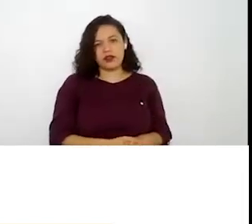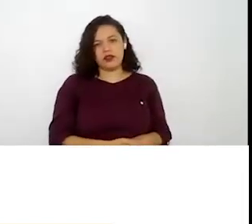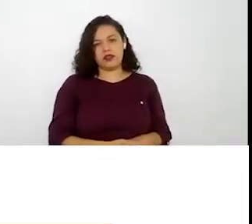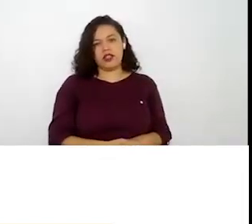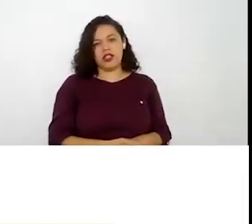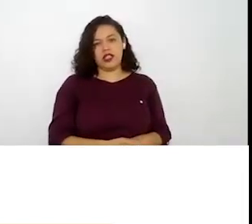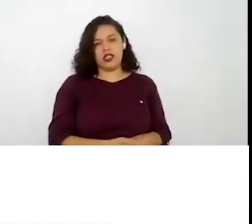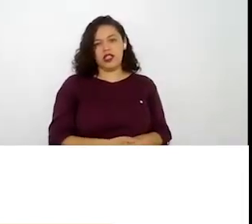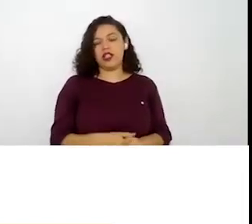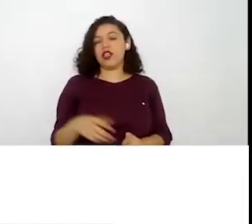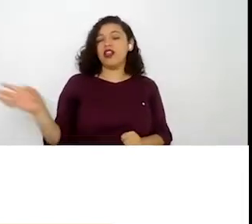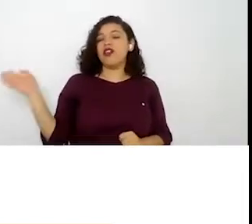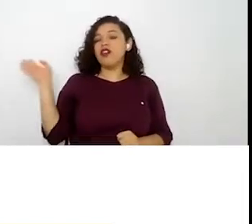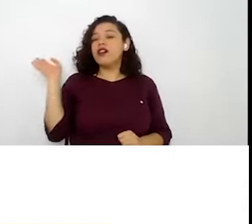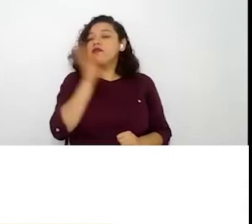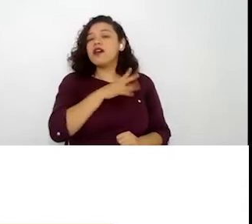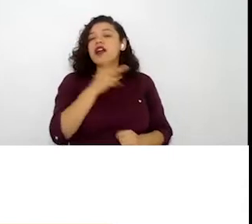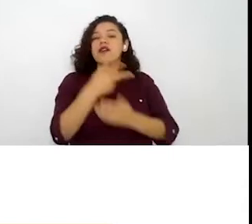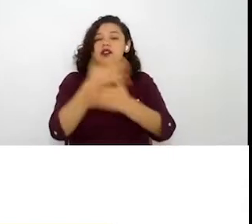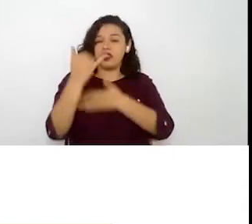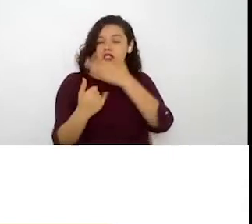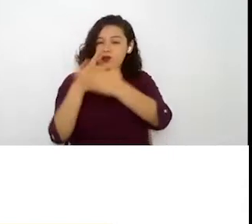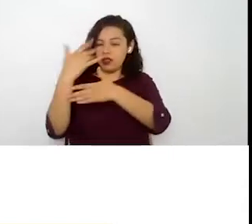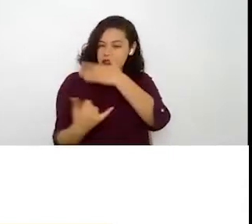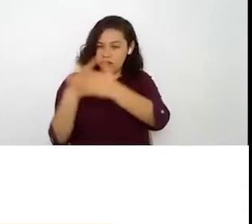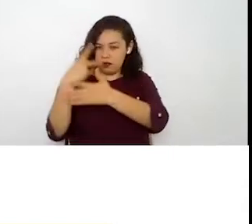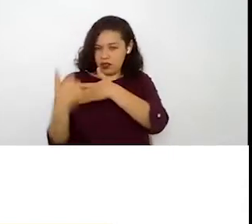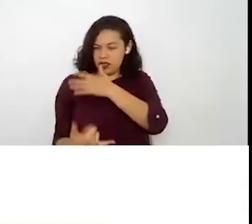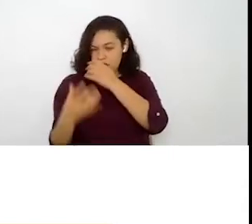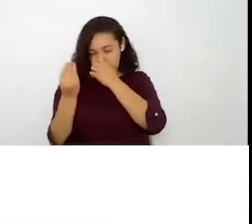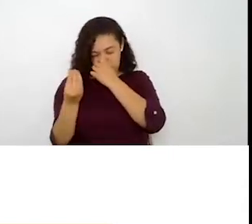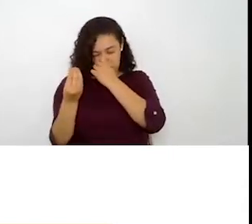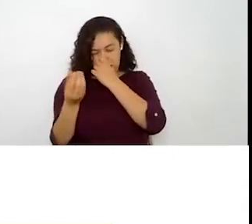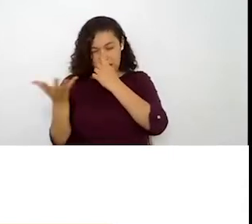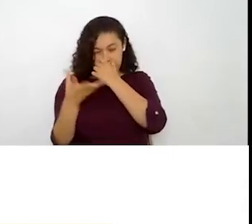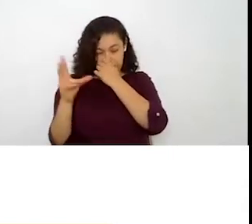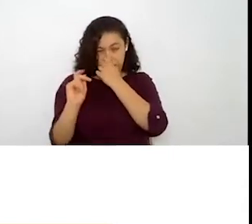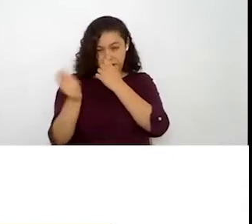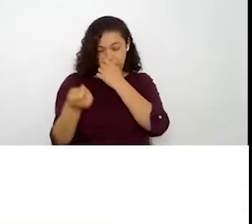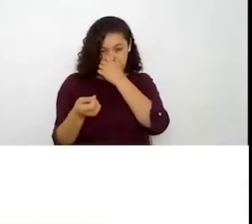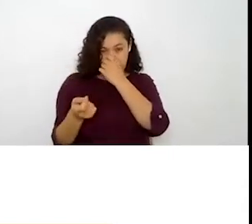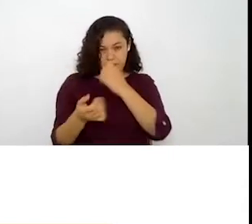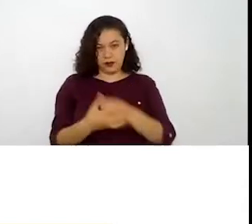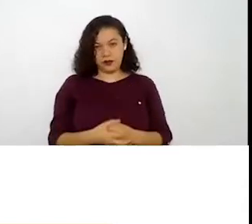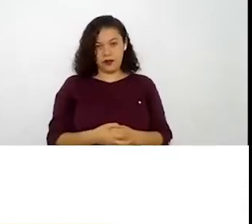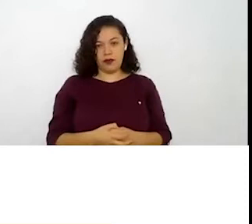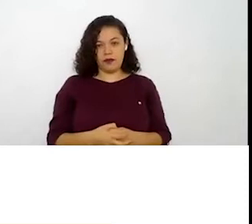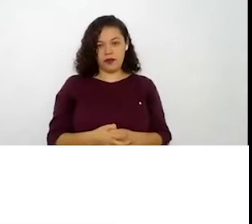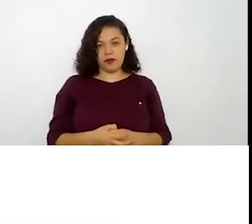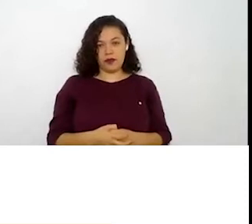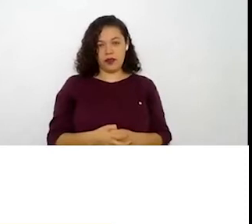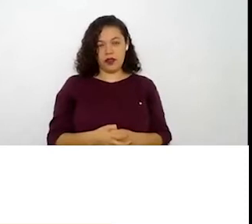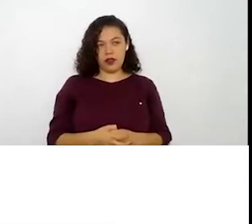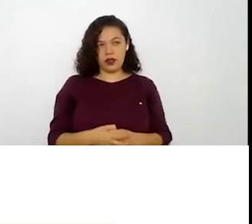es que hagamos varios proyectos porque varios proyectos implican por ejemplo decir proyecto